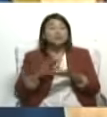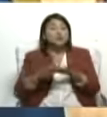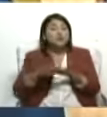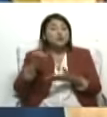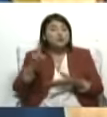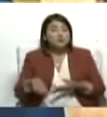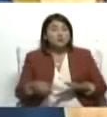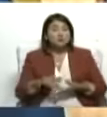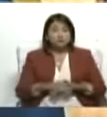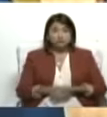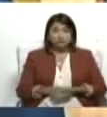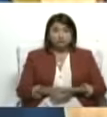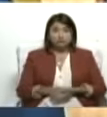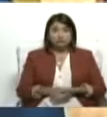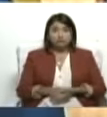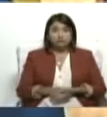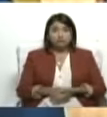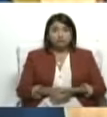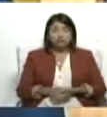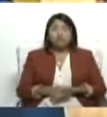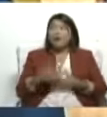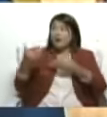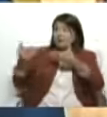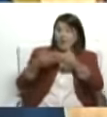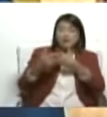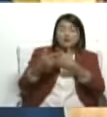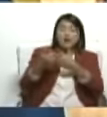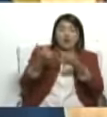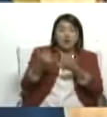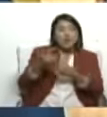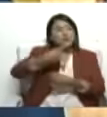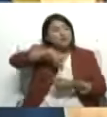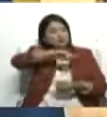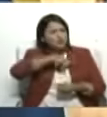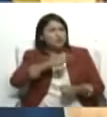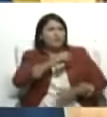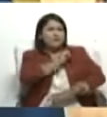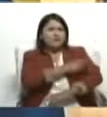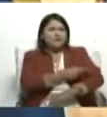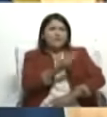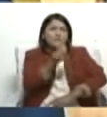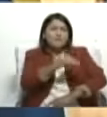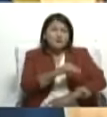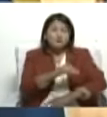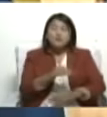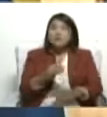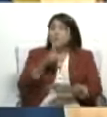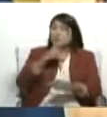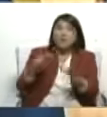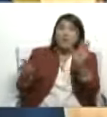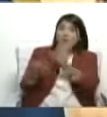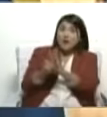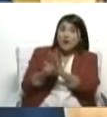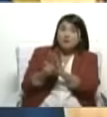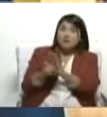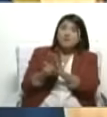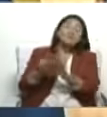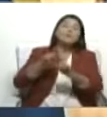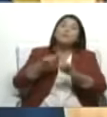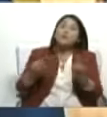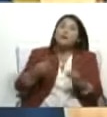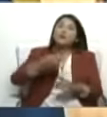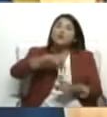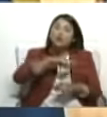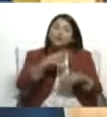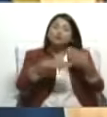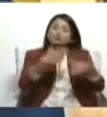ataques nos han hecho más fuertes. Son ilegales, son ilegítimos, deben ser levantados, nos hacen daño, pero ya Venezuela